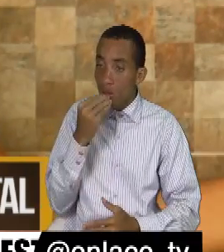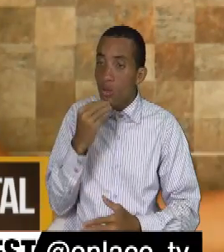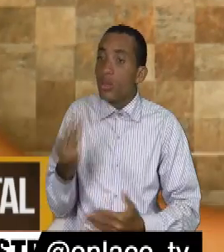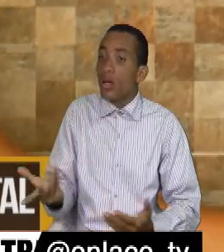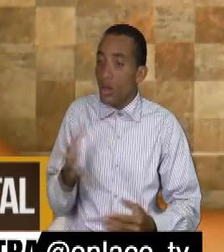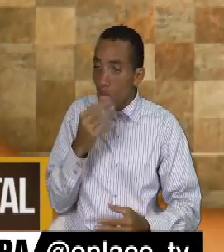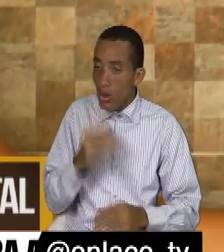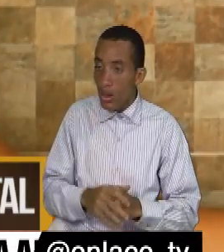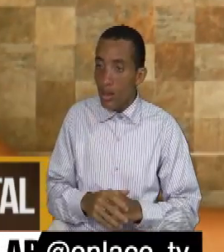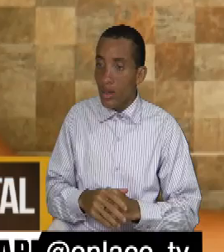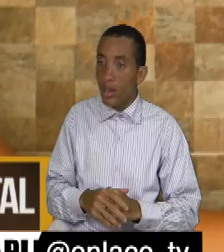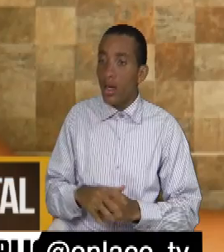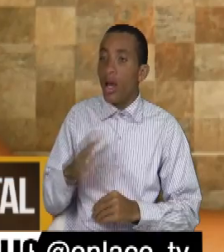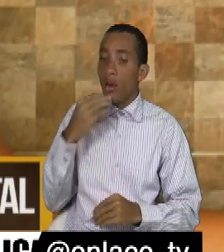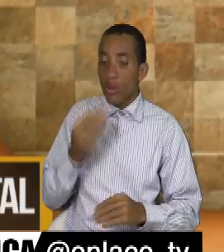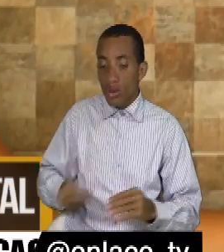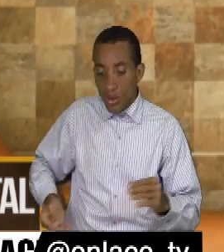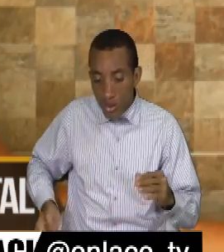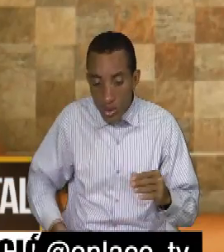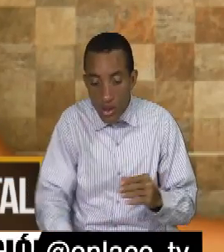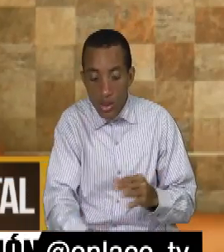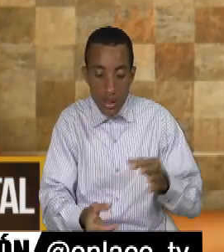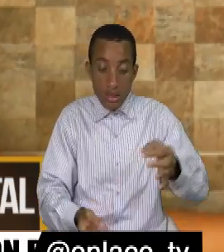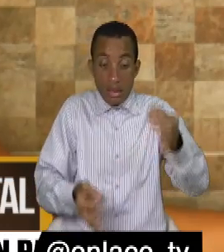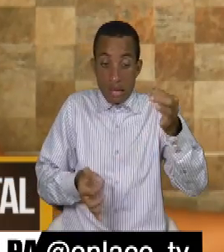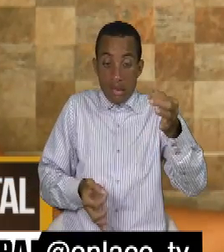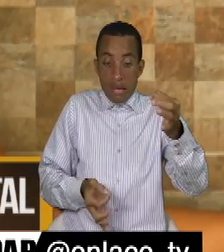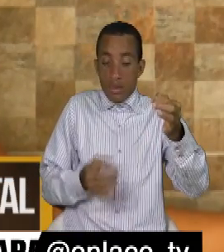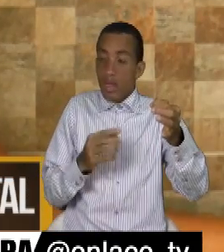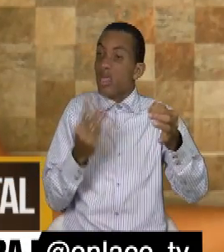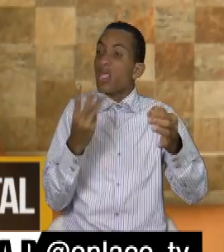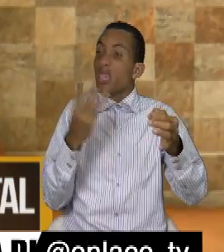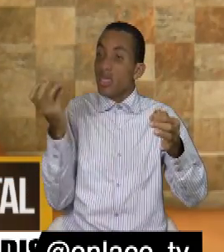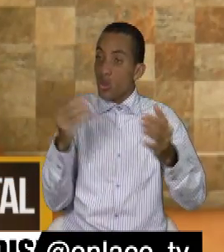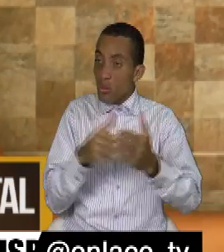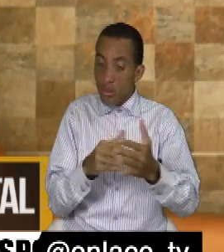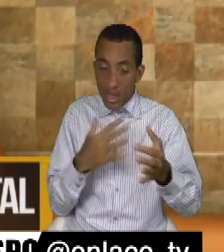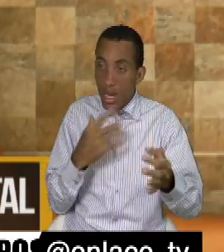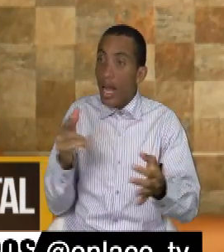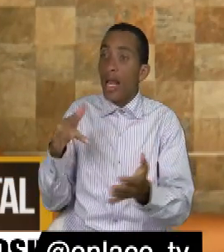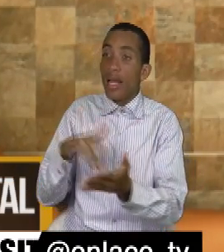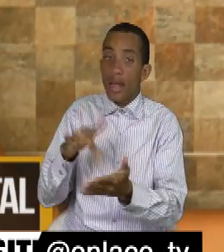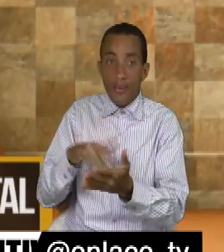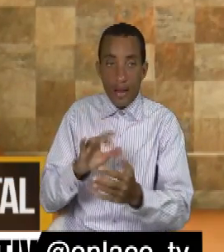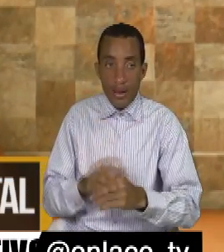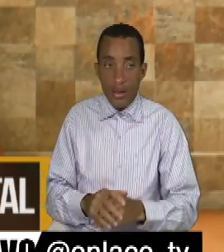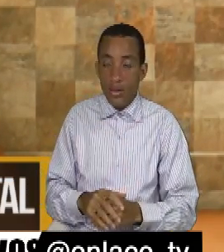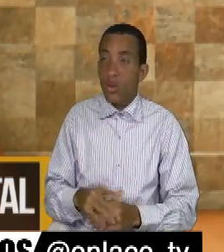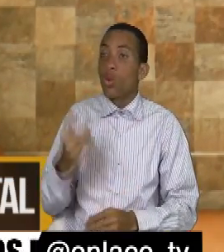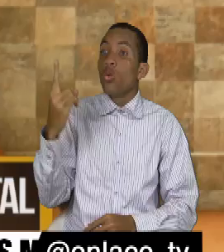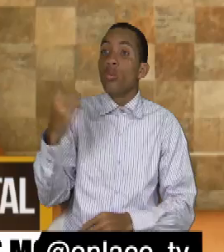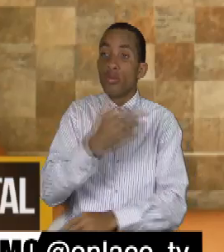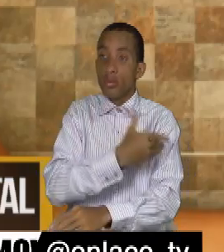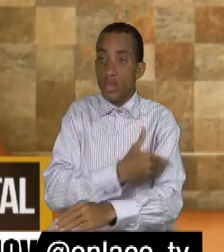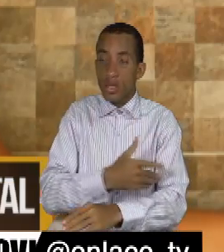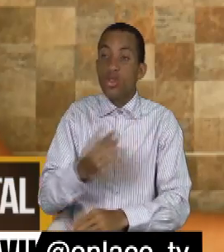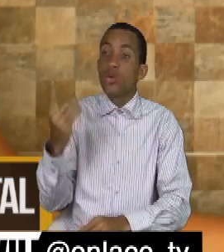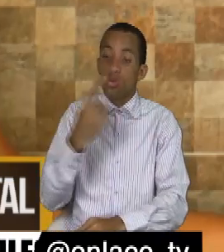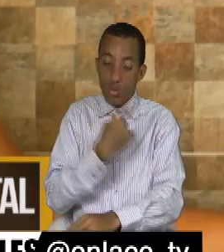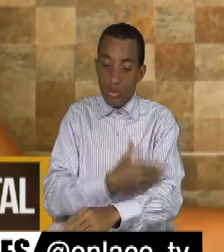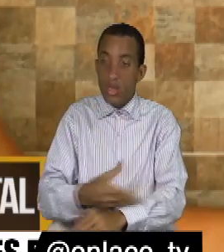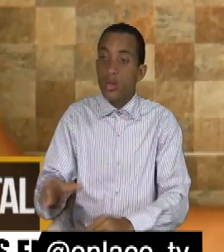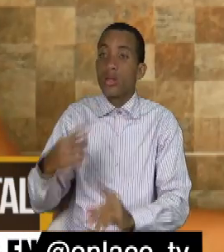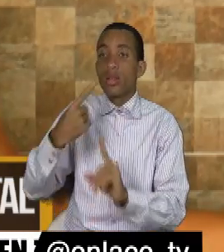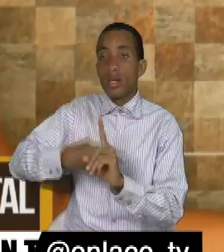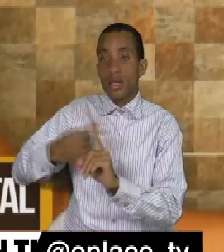un recibo de 300 donde vivíamos, señora llamada doña Clara, casi 2 millones de pesos de arriendo, me